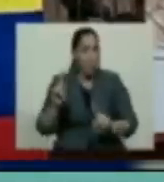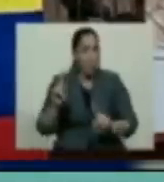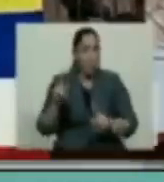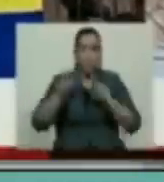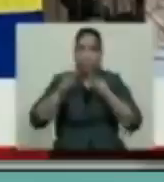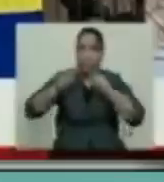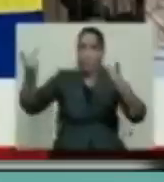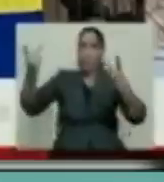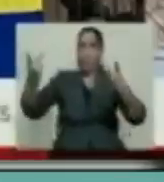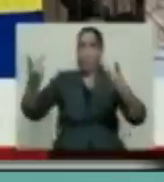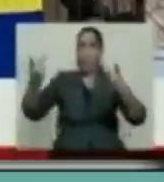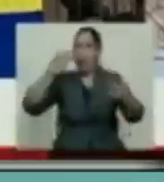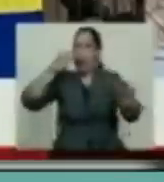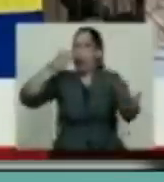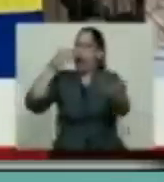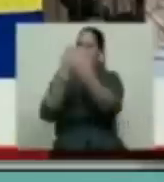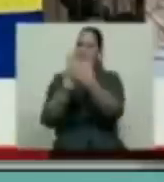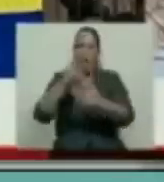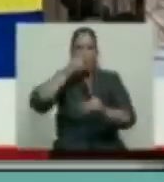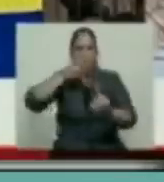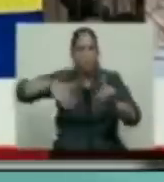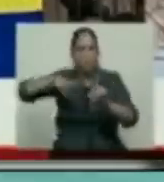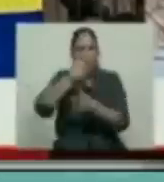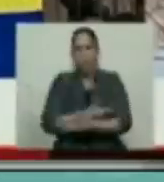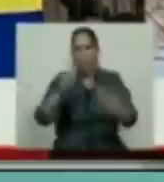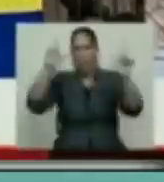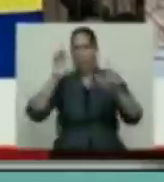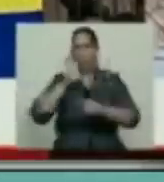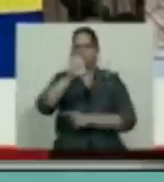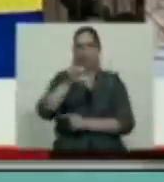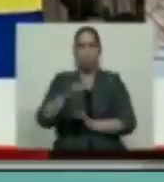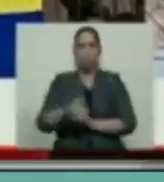Uh-huh. Es bastante. Uh-huh. 20% de